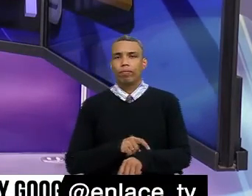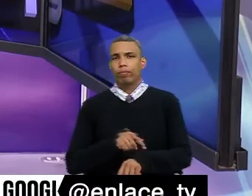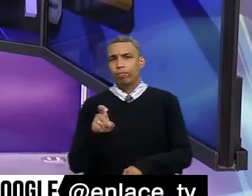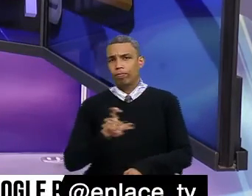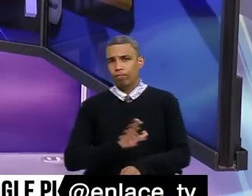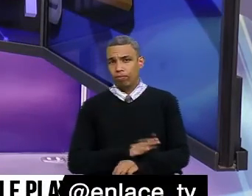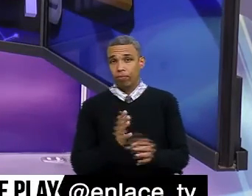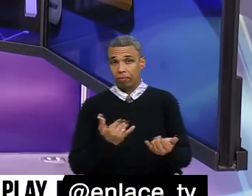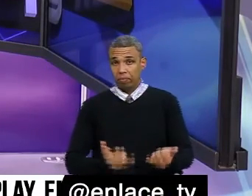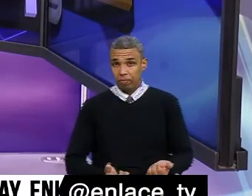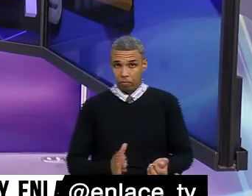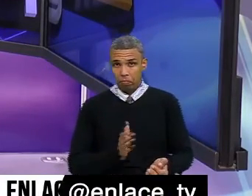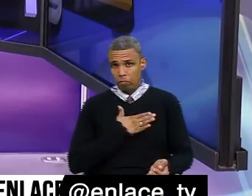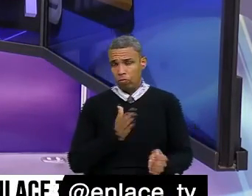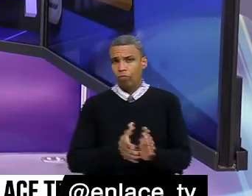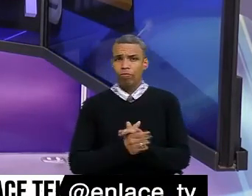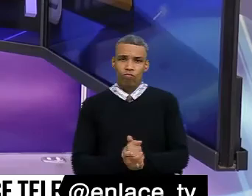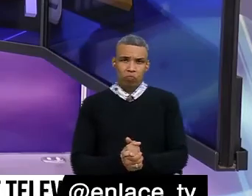con nosotros a través de